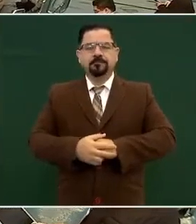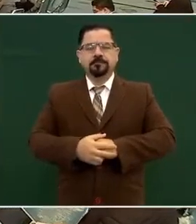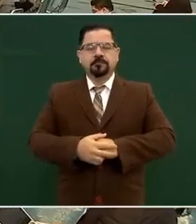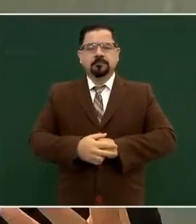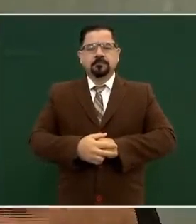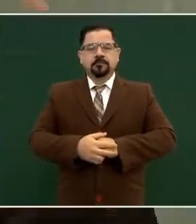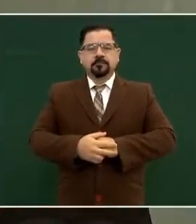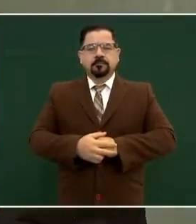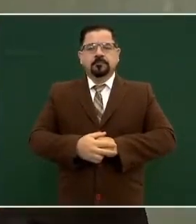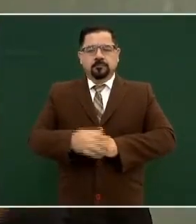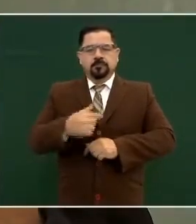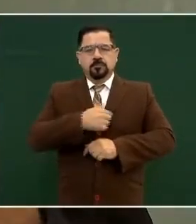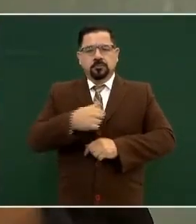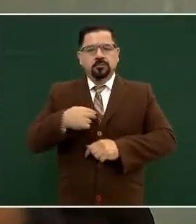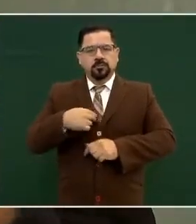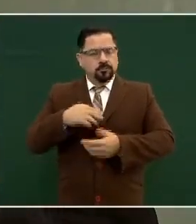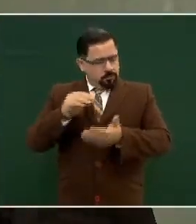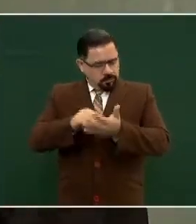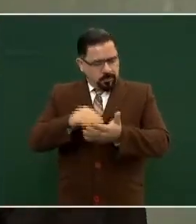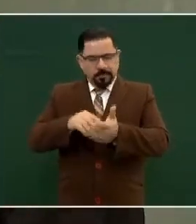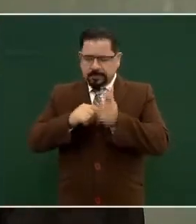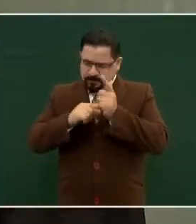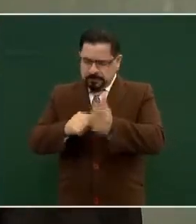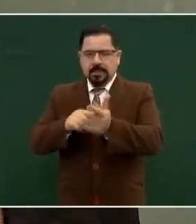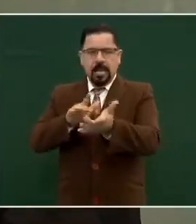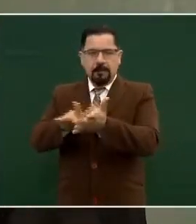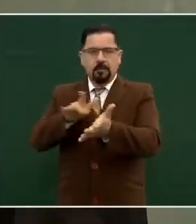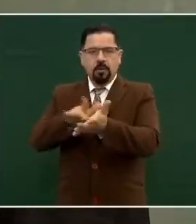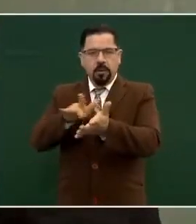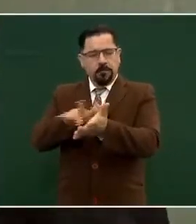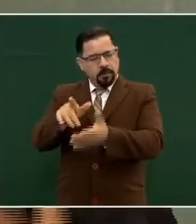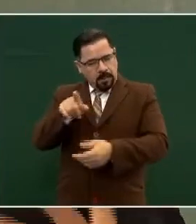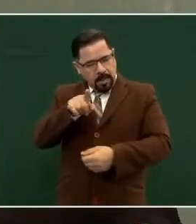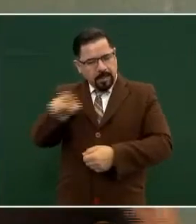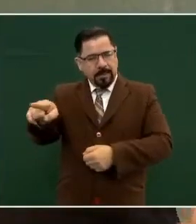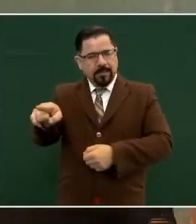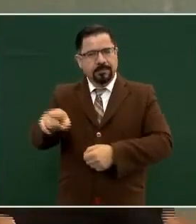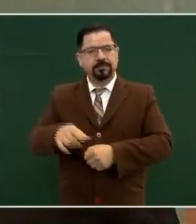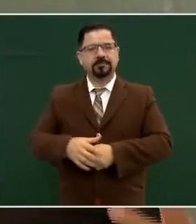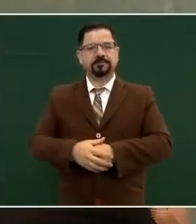y lo vamos a seguir apoyando. Y no